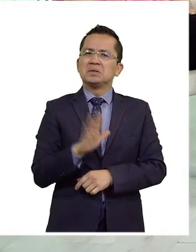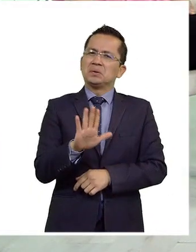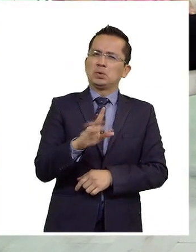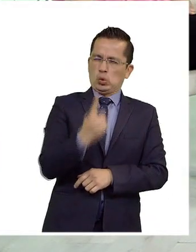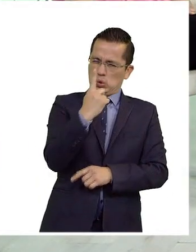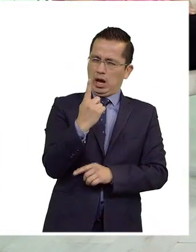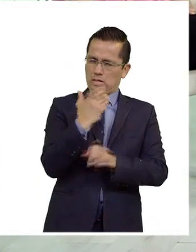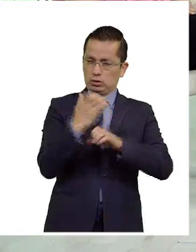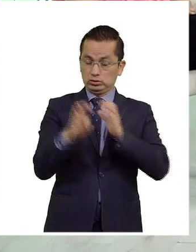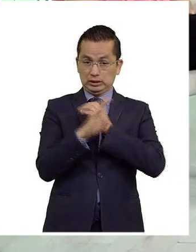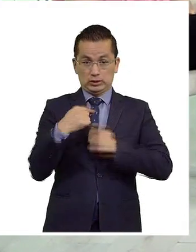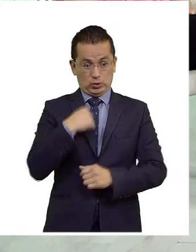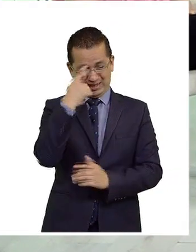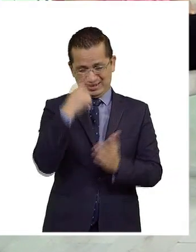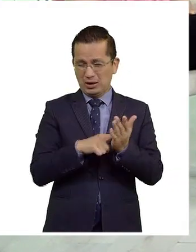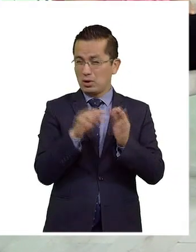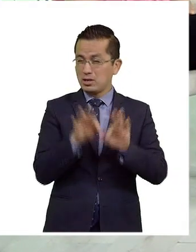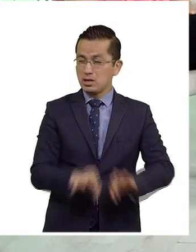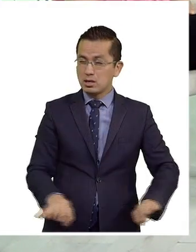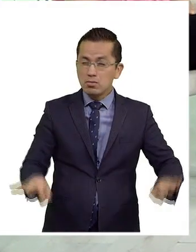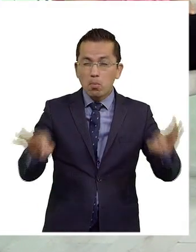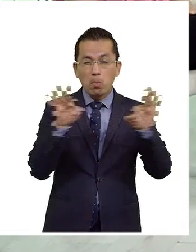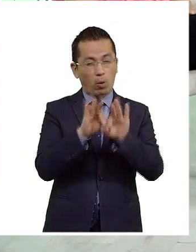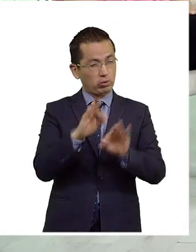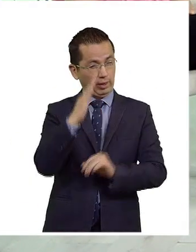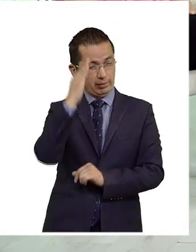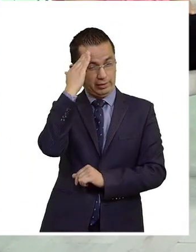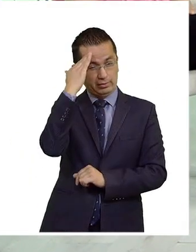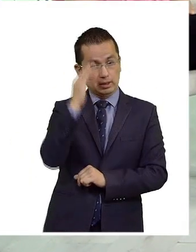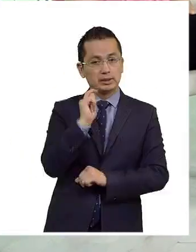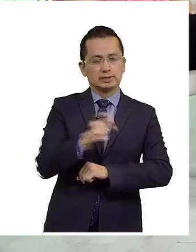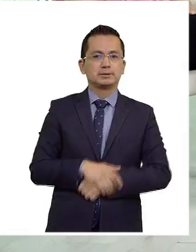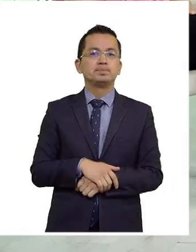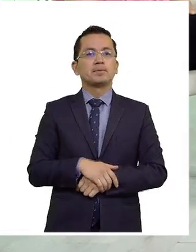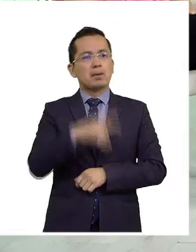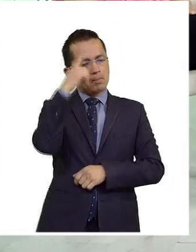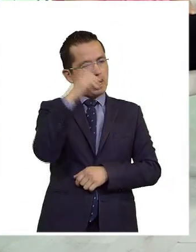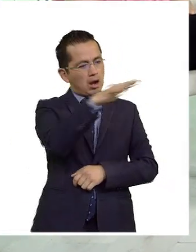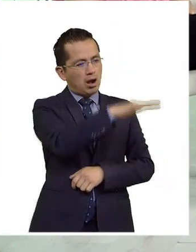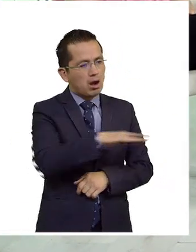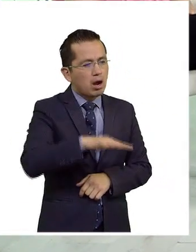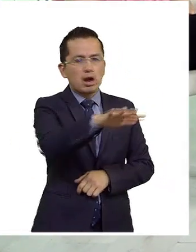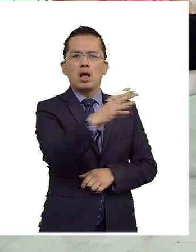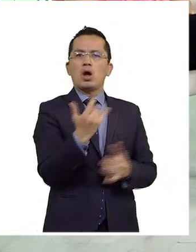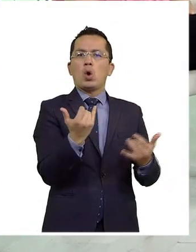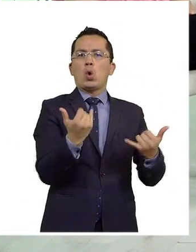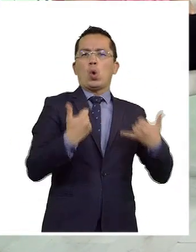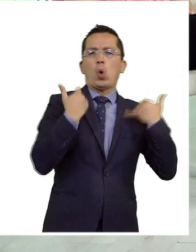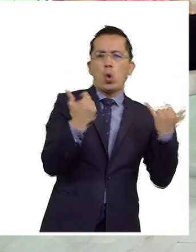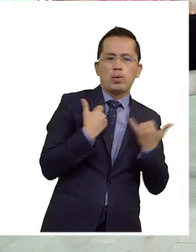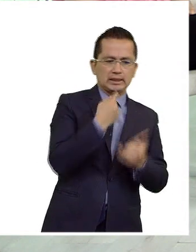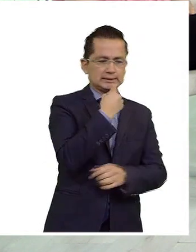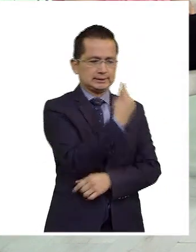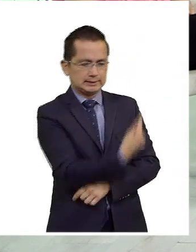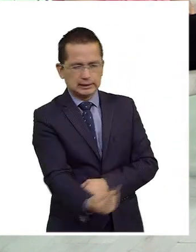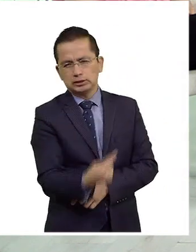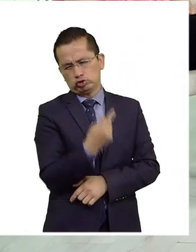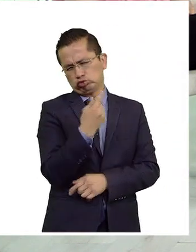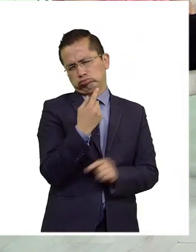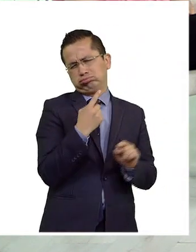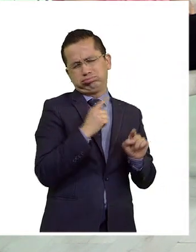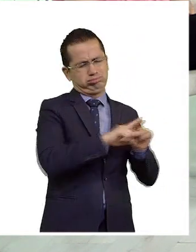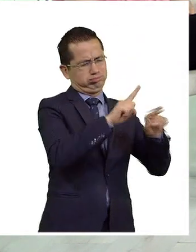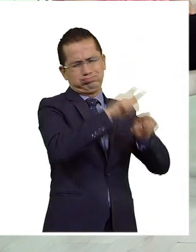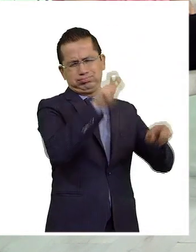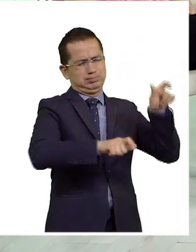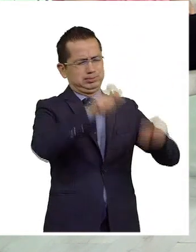fundamental que bajan las probabilidades de muerte, digamos, de los menores de edad, de la diversidad sexual y de la